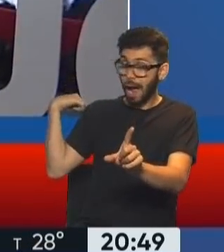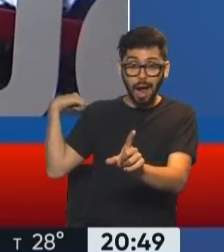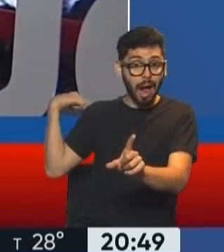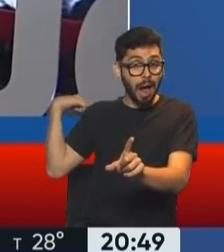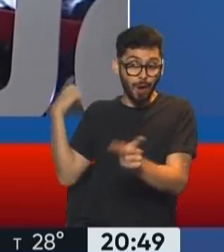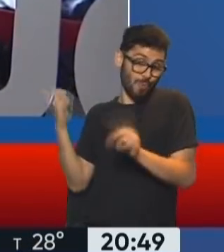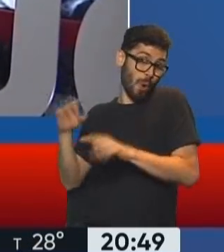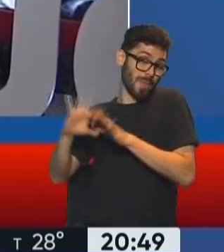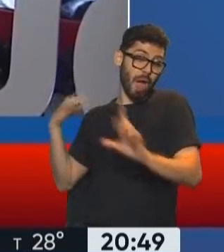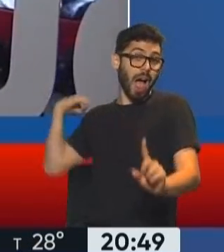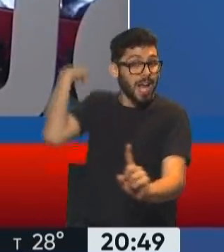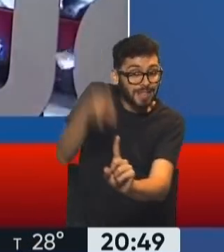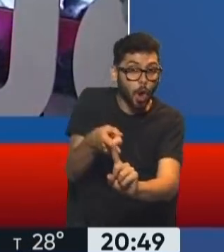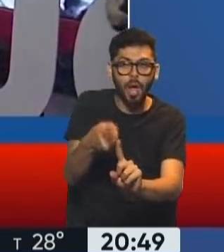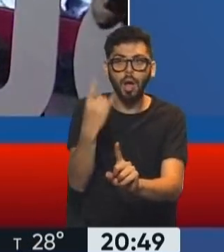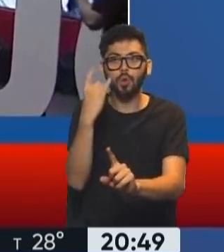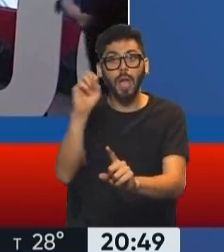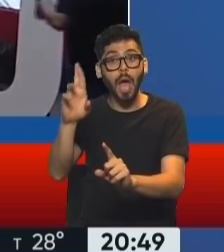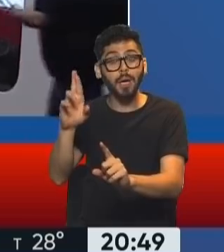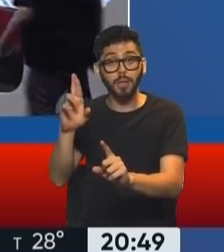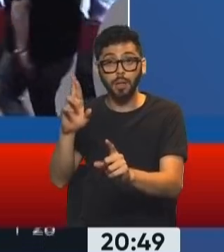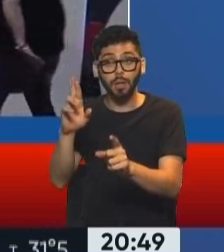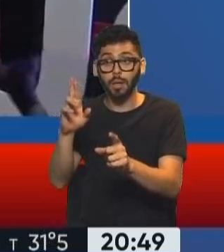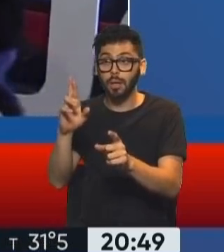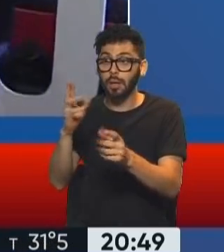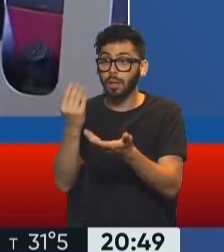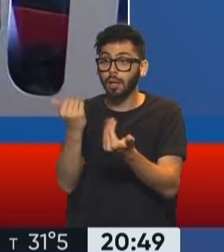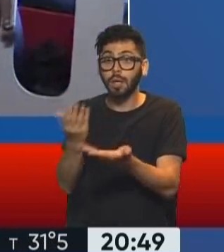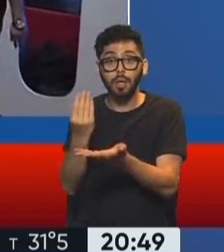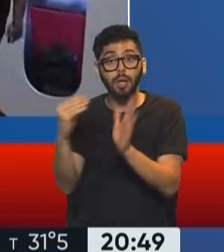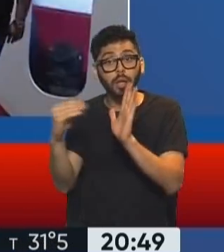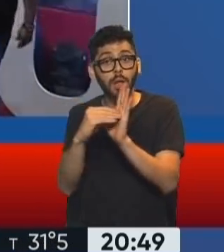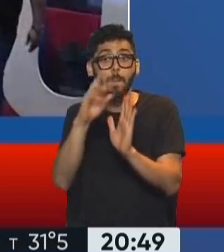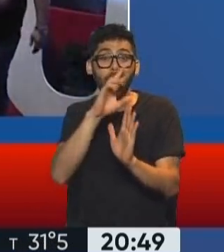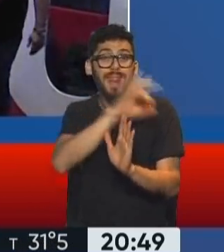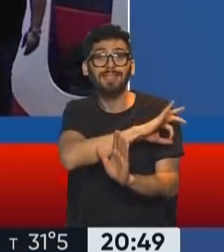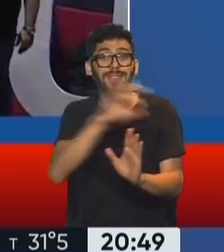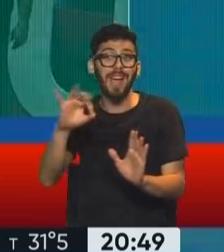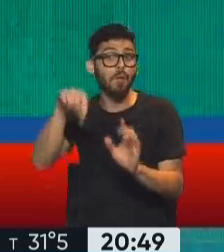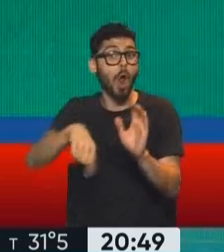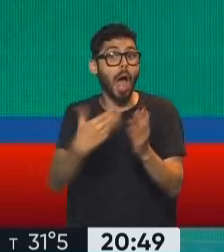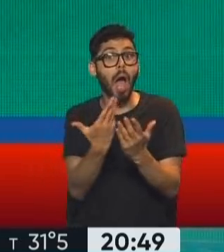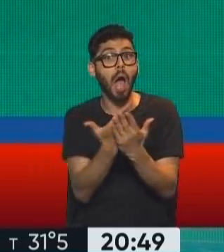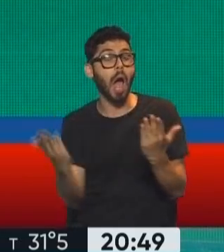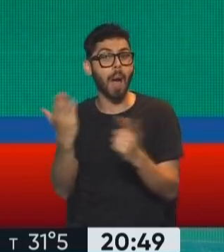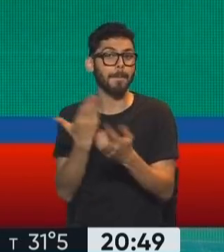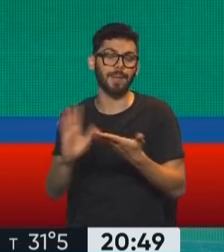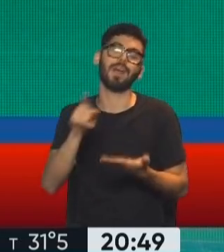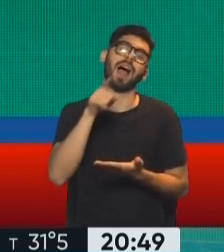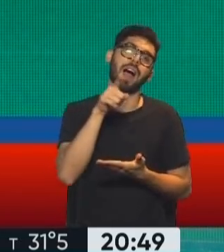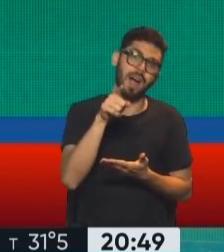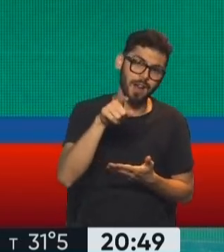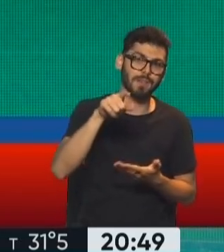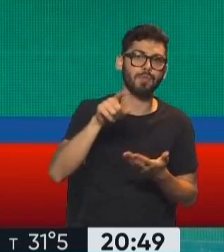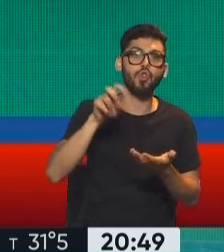en el radicalismo. Tal es así que tuvieron que armarse una lista de mujeres para ir a la interna durante este año. Vamos a una noticia de último momento, porque ahí está, vamos a